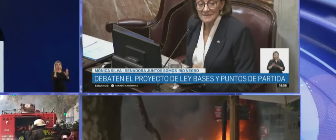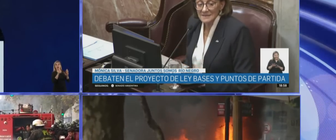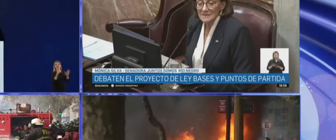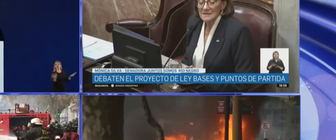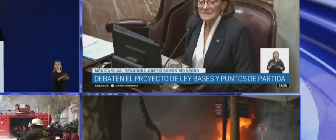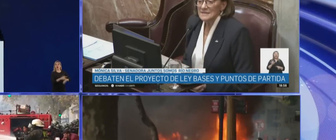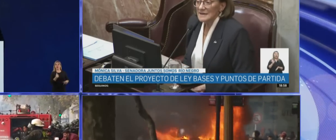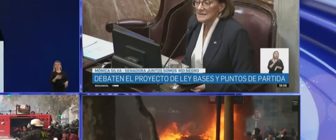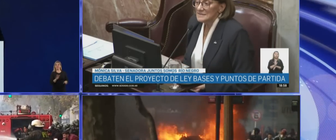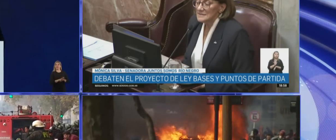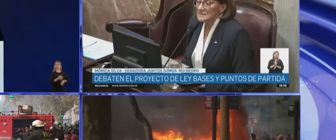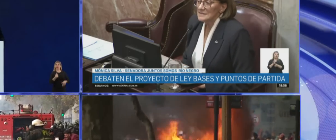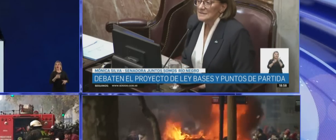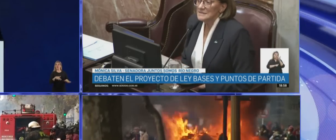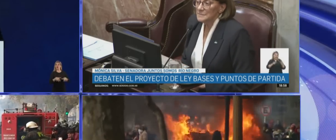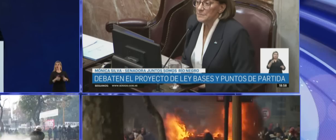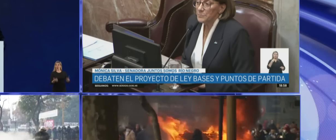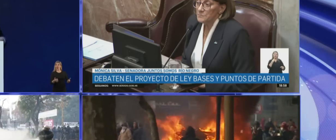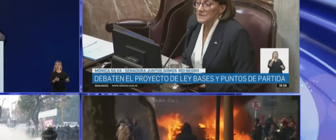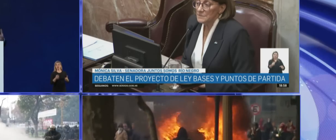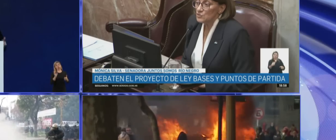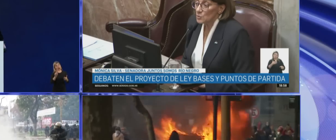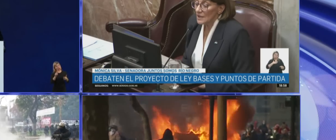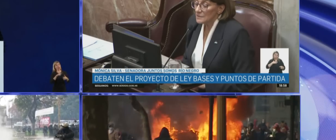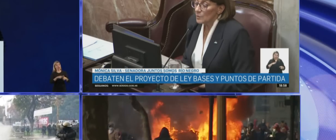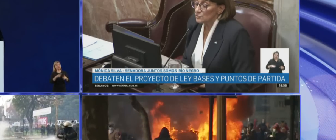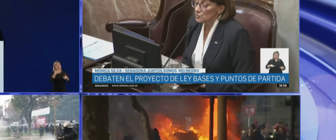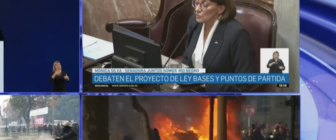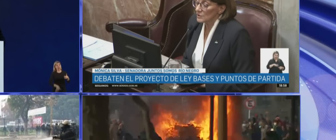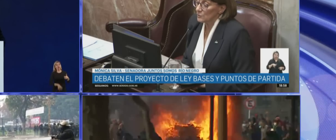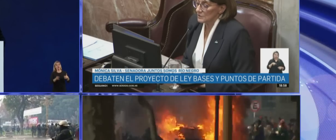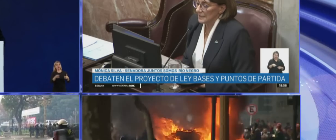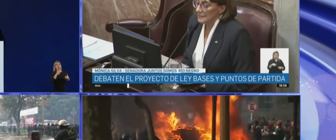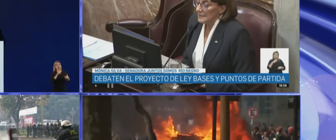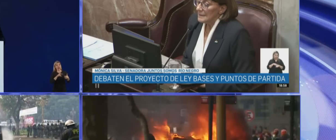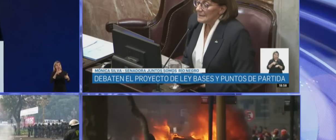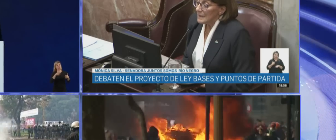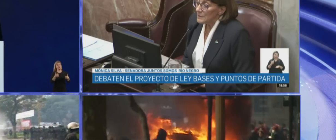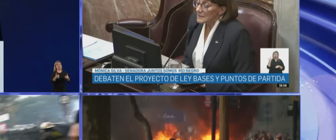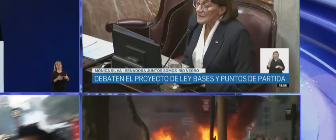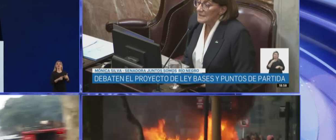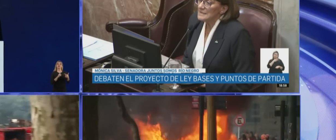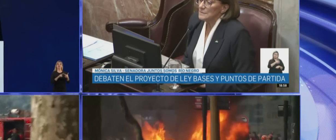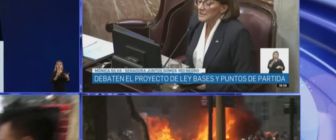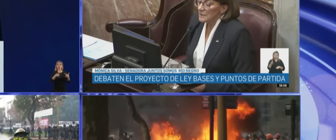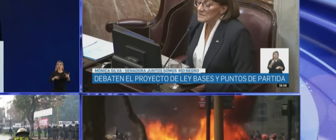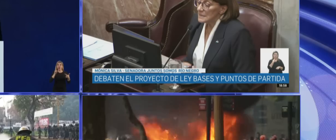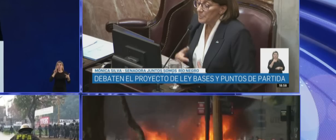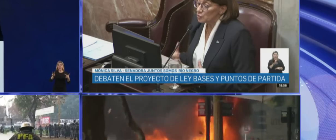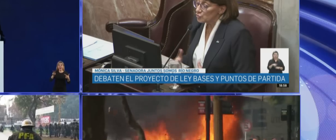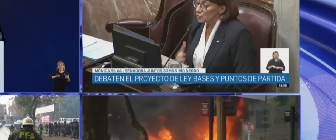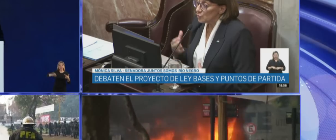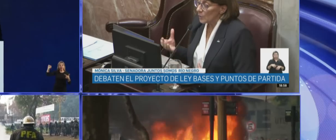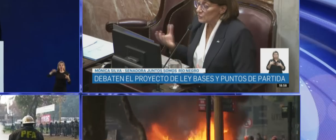están funcionando mucho mejor de lo que esperaban, ok, lo entiendo, pero cuando van a mirar la